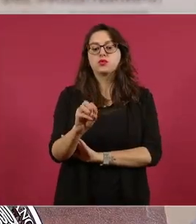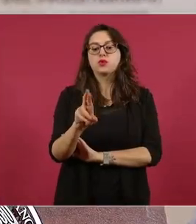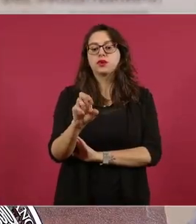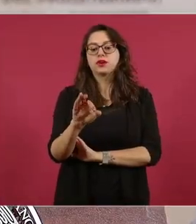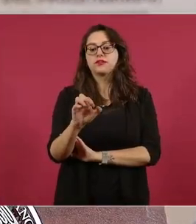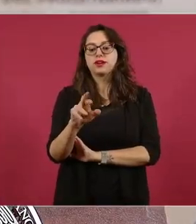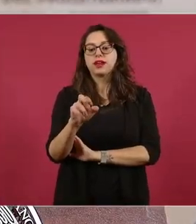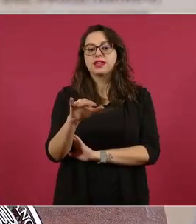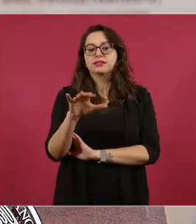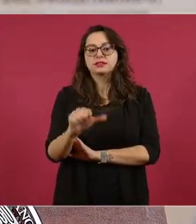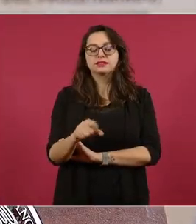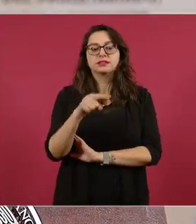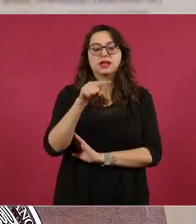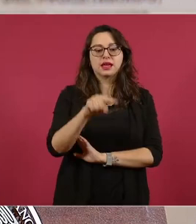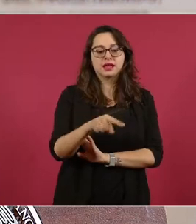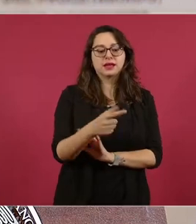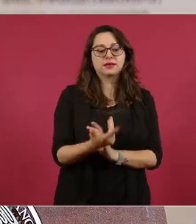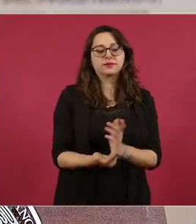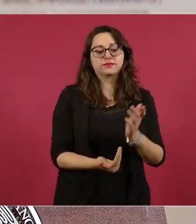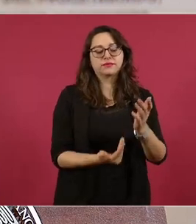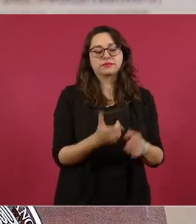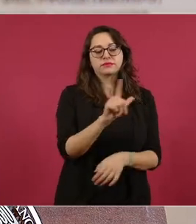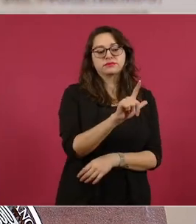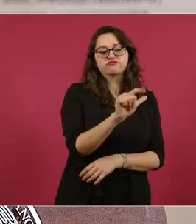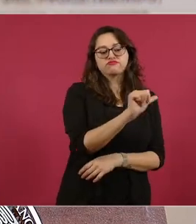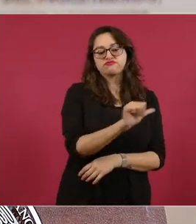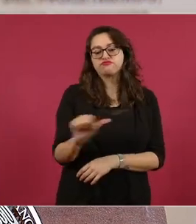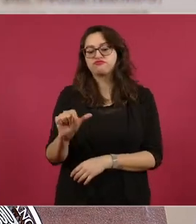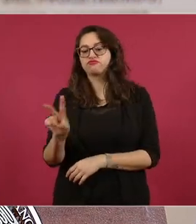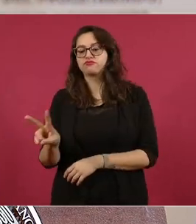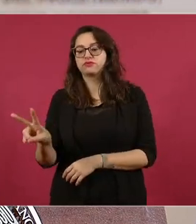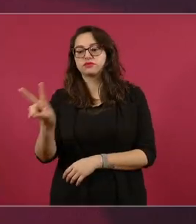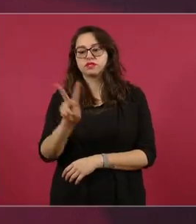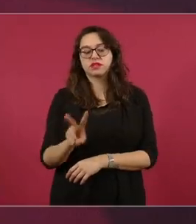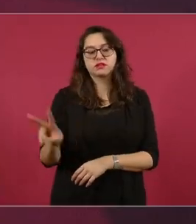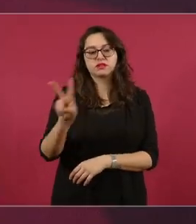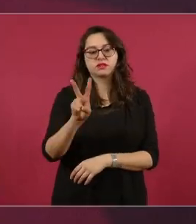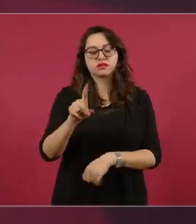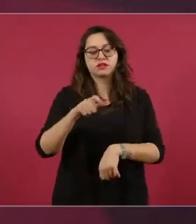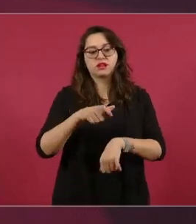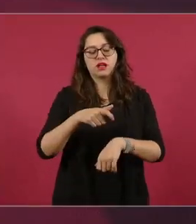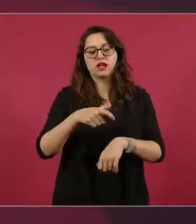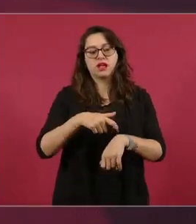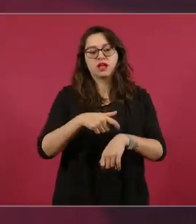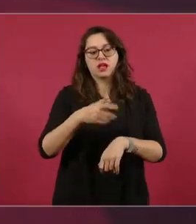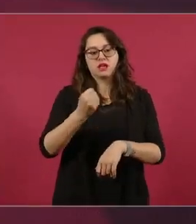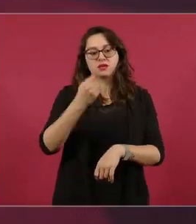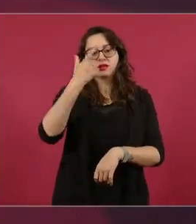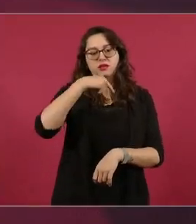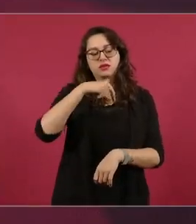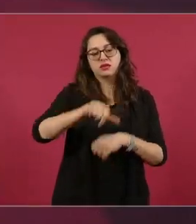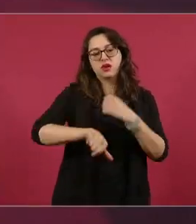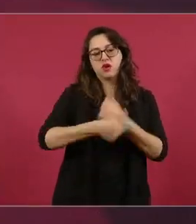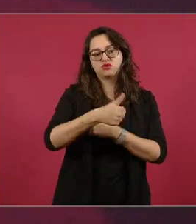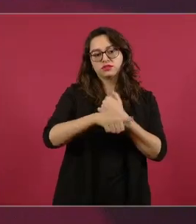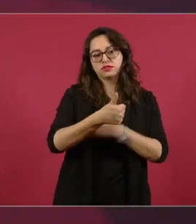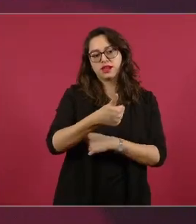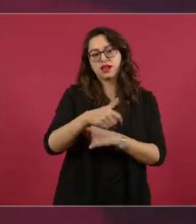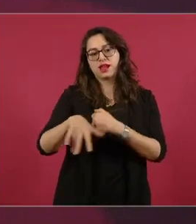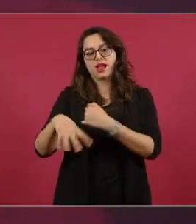lunes a viernes a partir de las 9 de la noche por Canal 11 y también por el Canal 14. Les pedimos